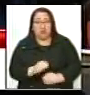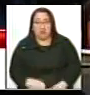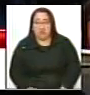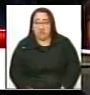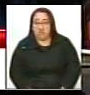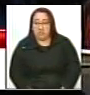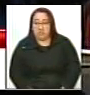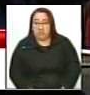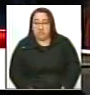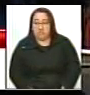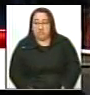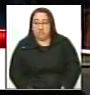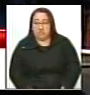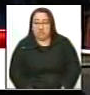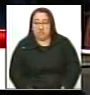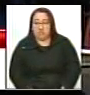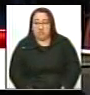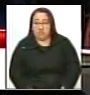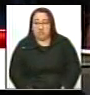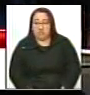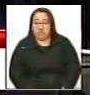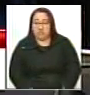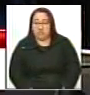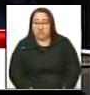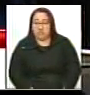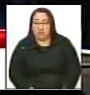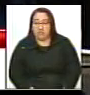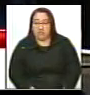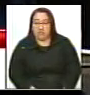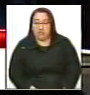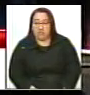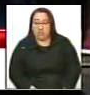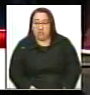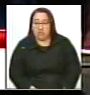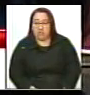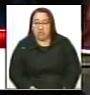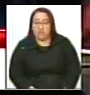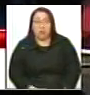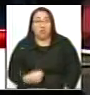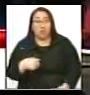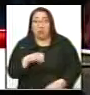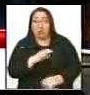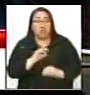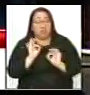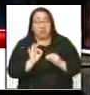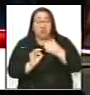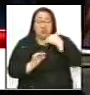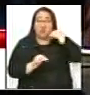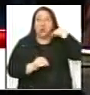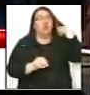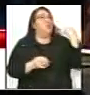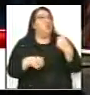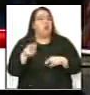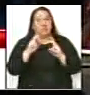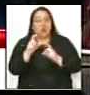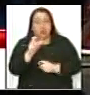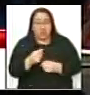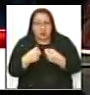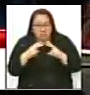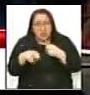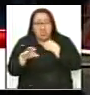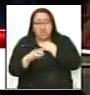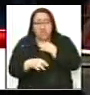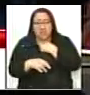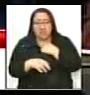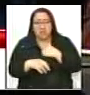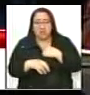señor presidente. Y lo podemos decir a todo el país. Nosotros estamos con la conciencia tranquila respecto a ello, y si se tiene que investigar a una persona, que se investigue, señor